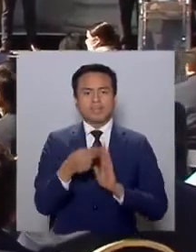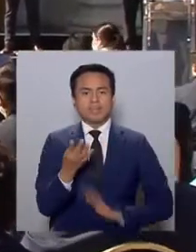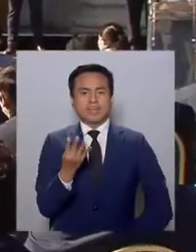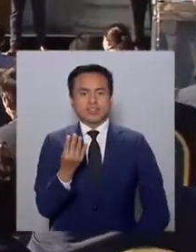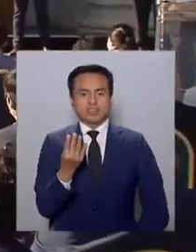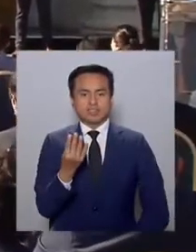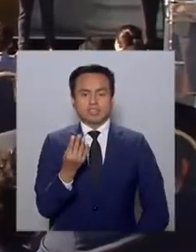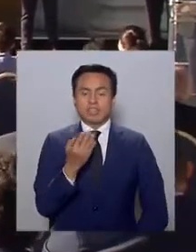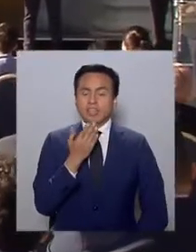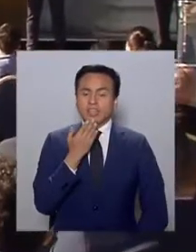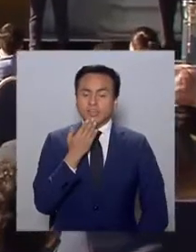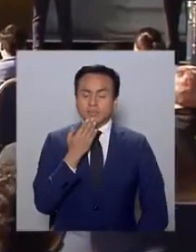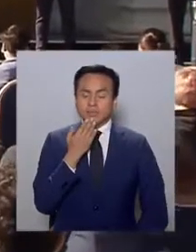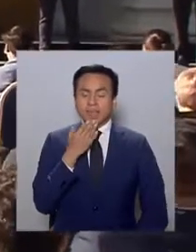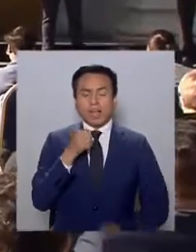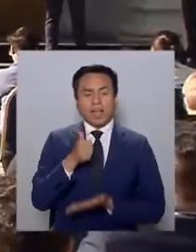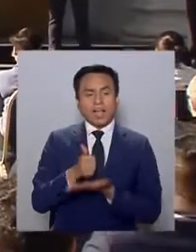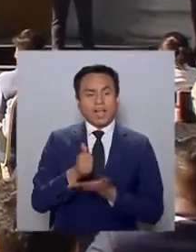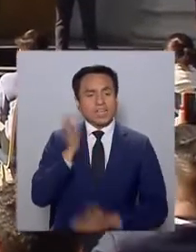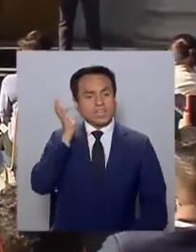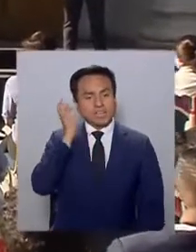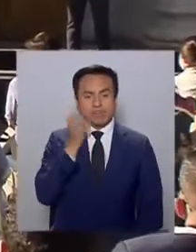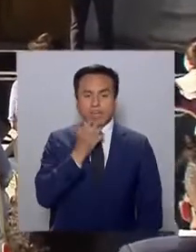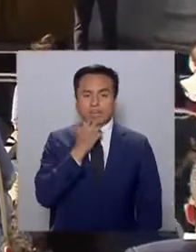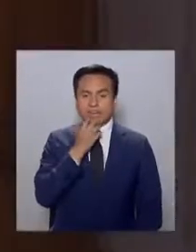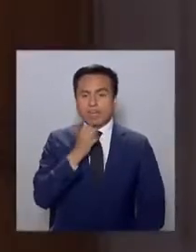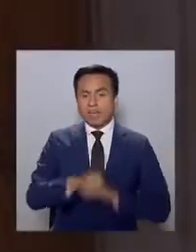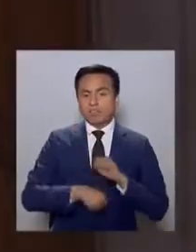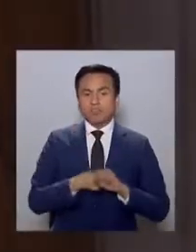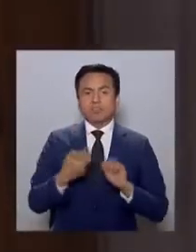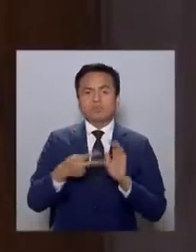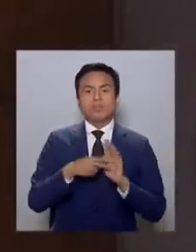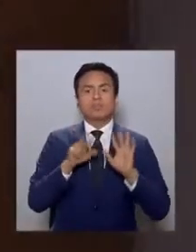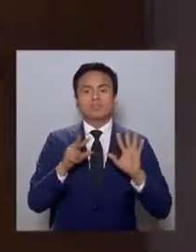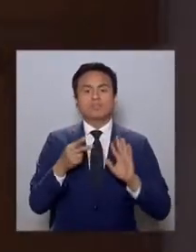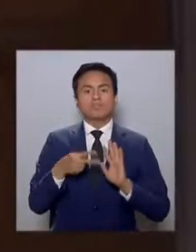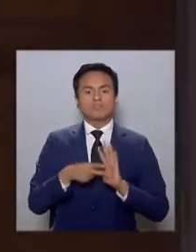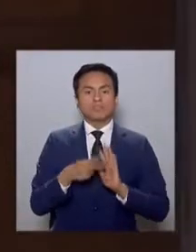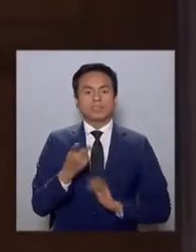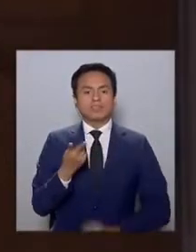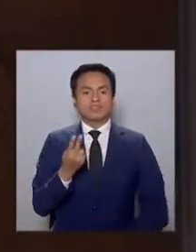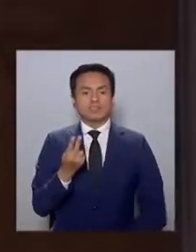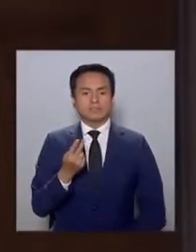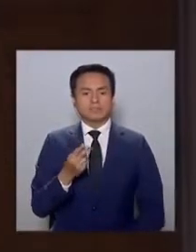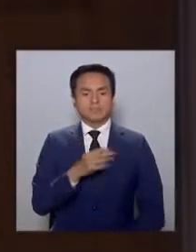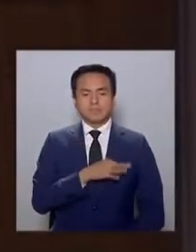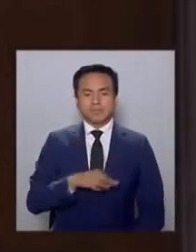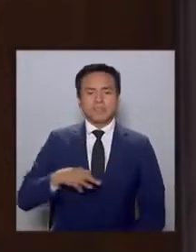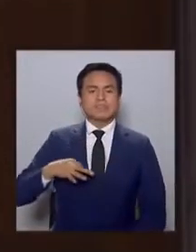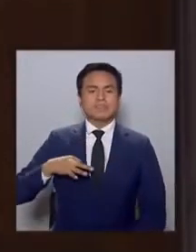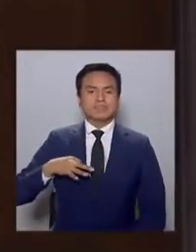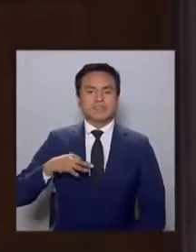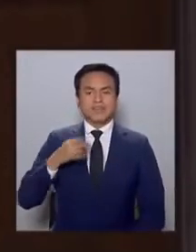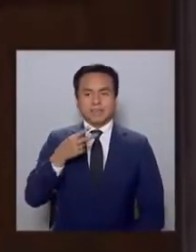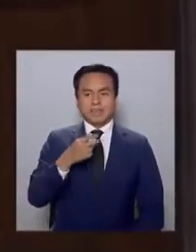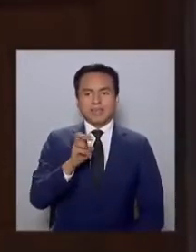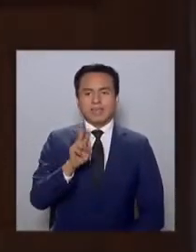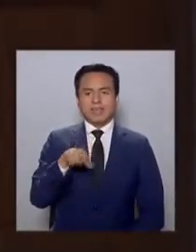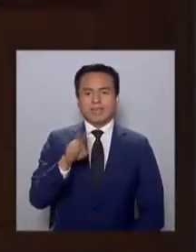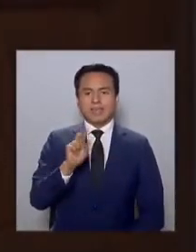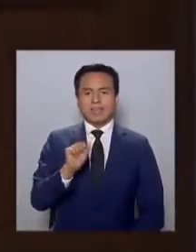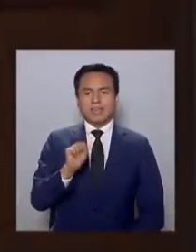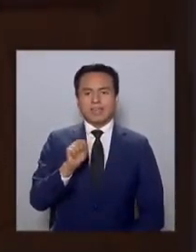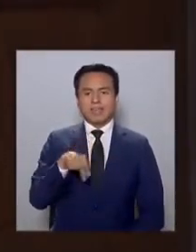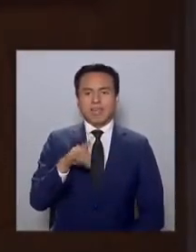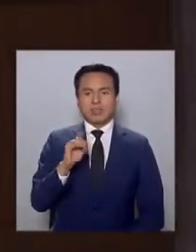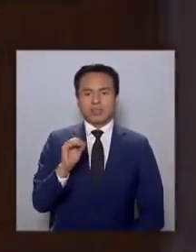2014, además de alcaldesa de Antofagasta en los años 2008 y 2012. Ministra Hernando, lo